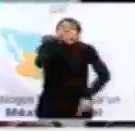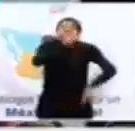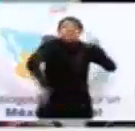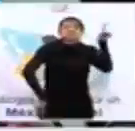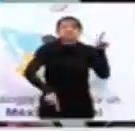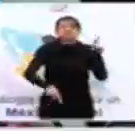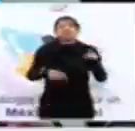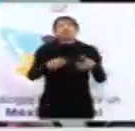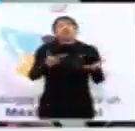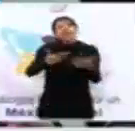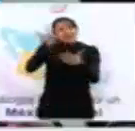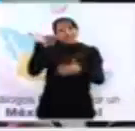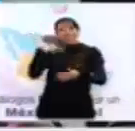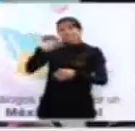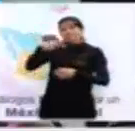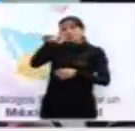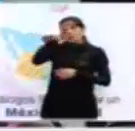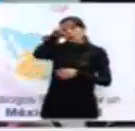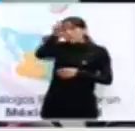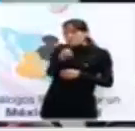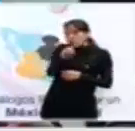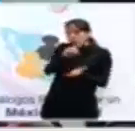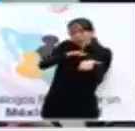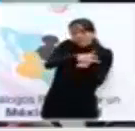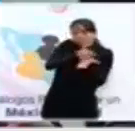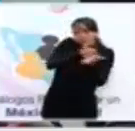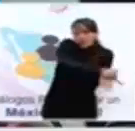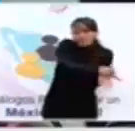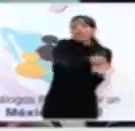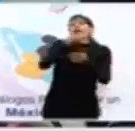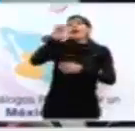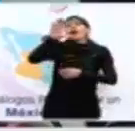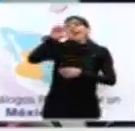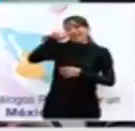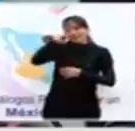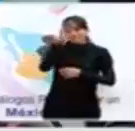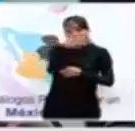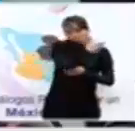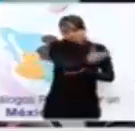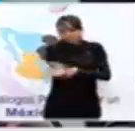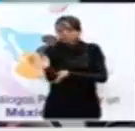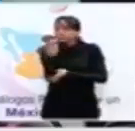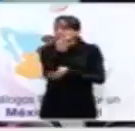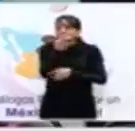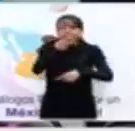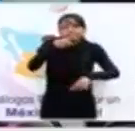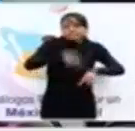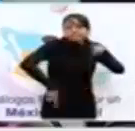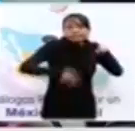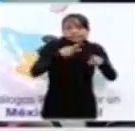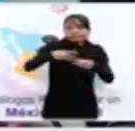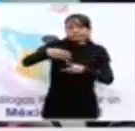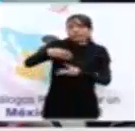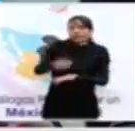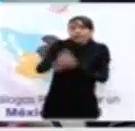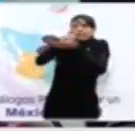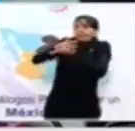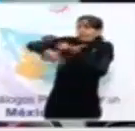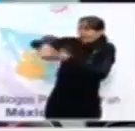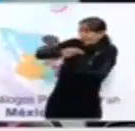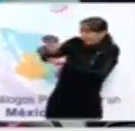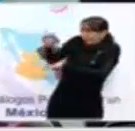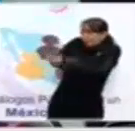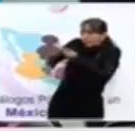famoso, que era la única forma de financiamiento que tendrían los productores rurales. Nacía en aquella época con